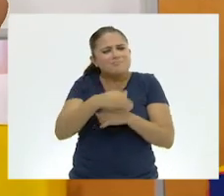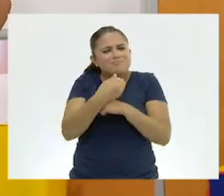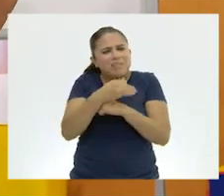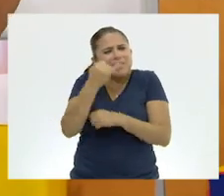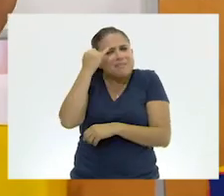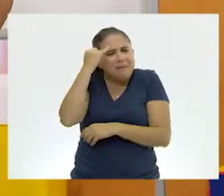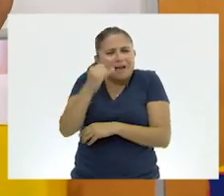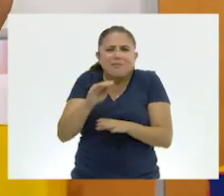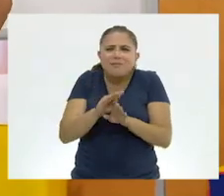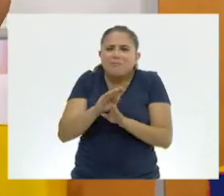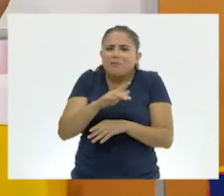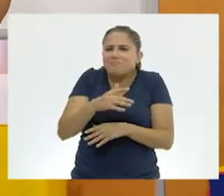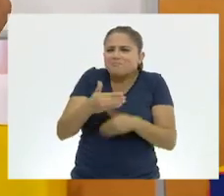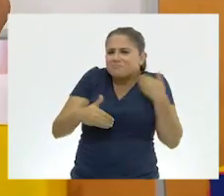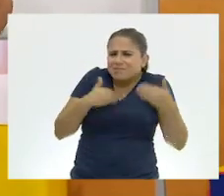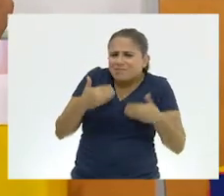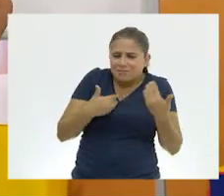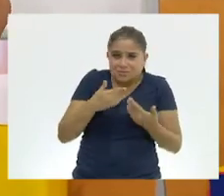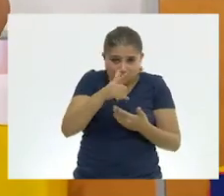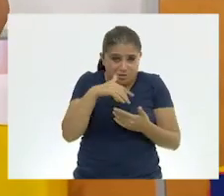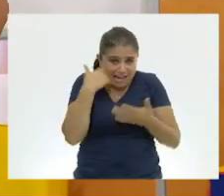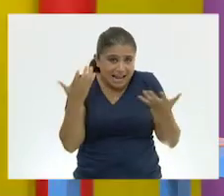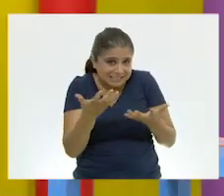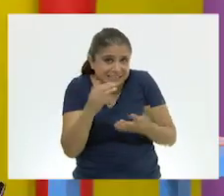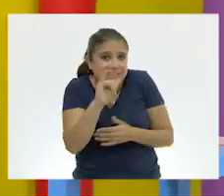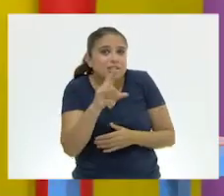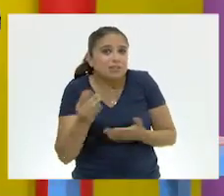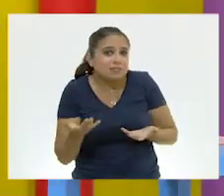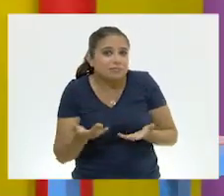tú decides si quieres que lo hagamos o no.